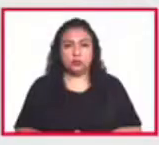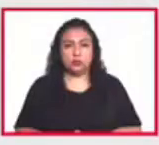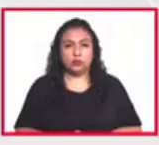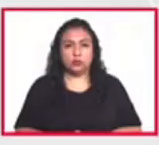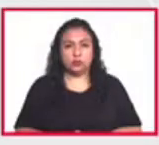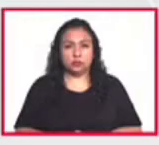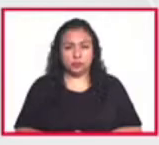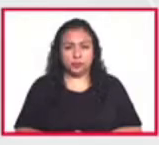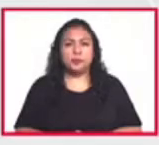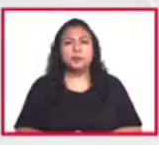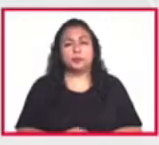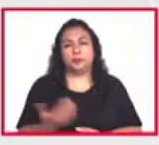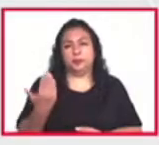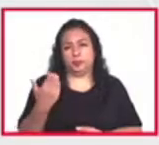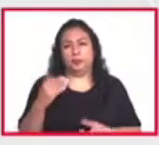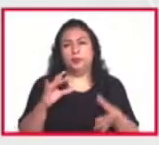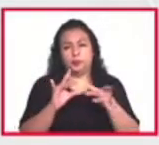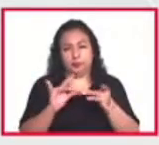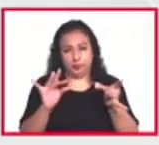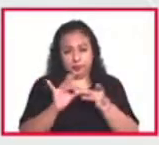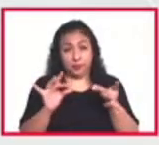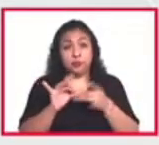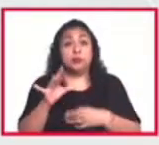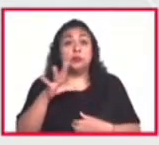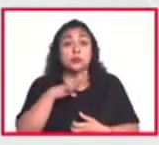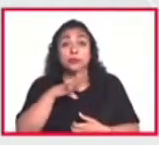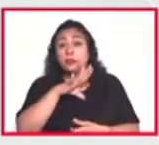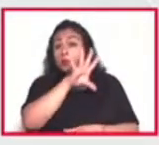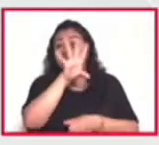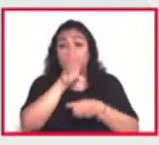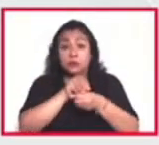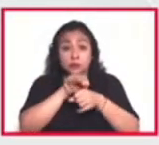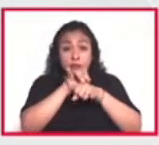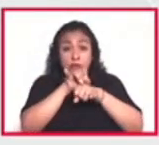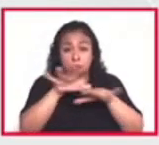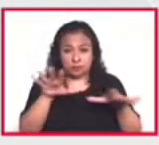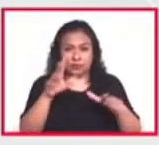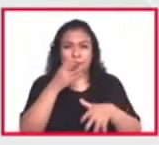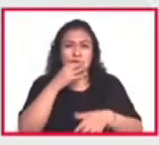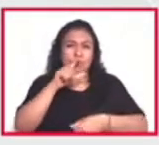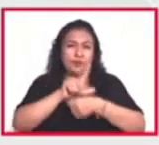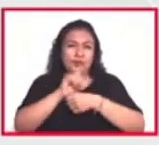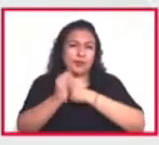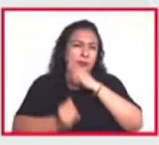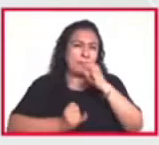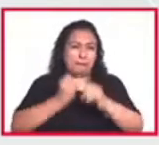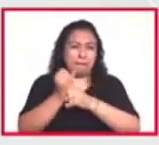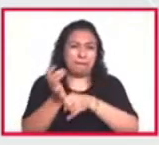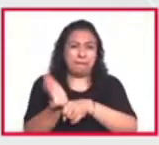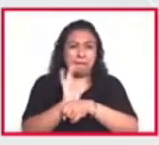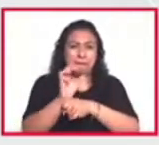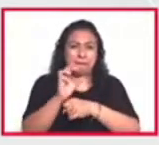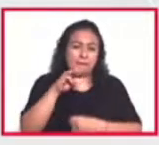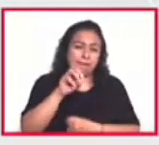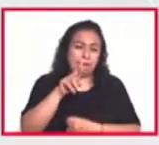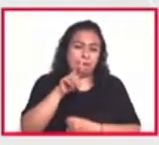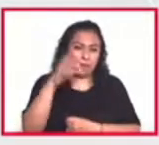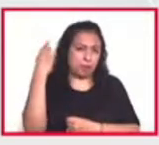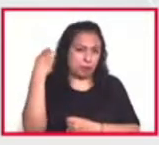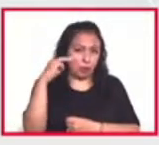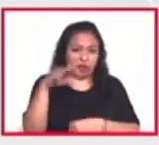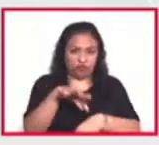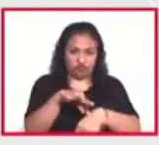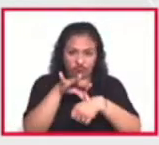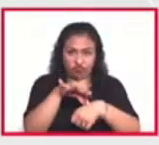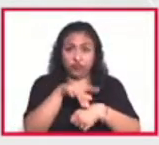Bueno, como les ofrecimos, tenemos toda la información del Festival Internacional de Cine de Morelia en vivo. Están